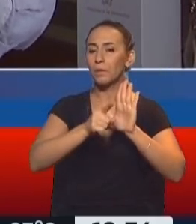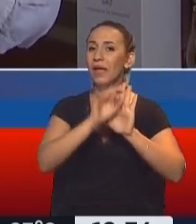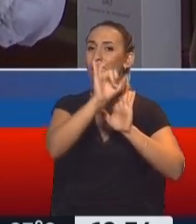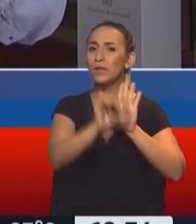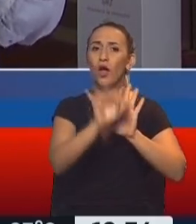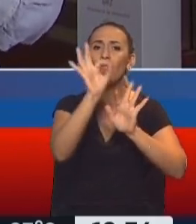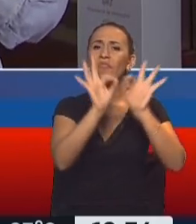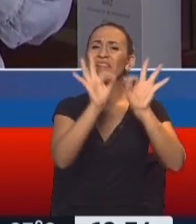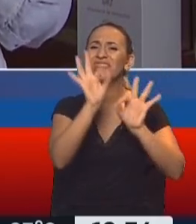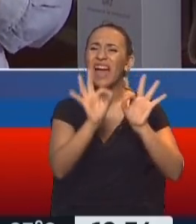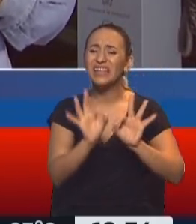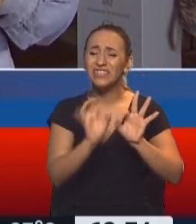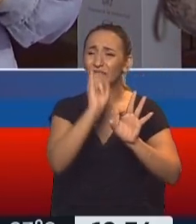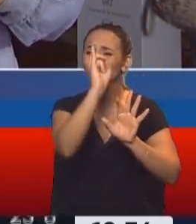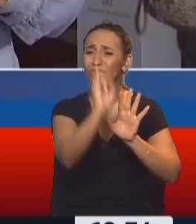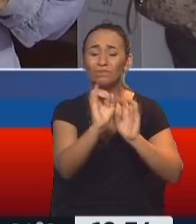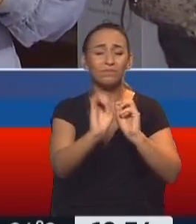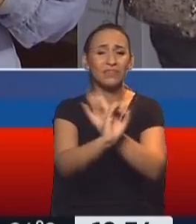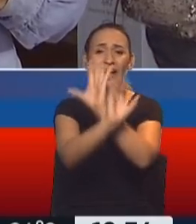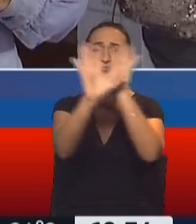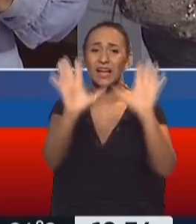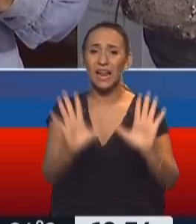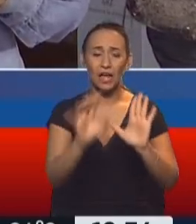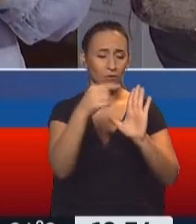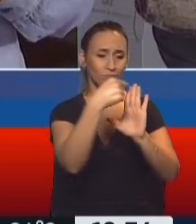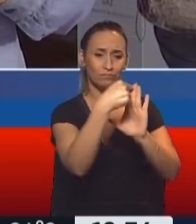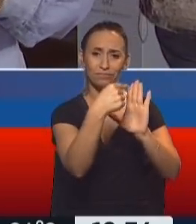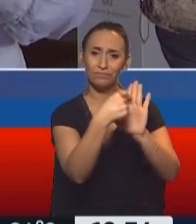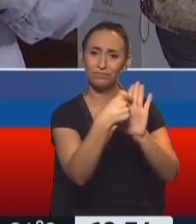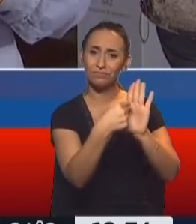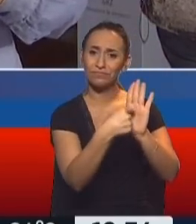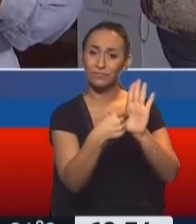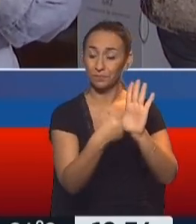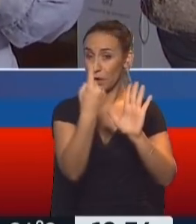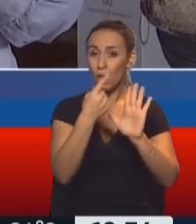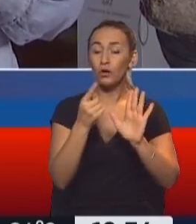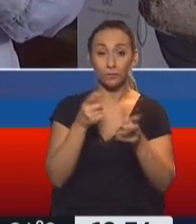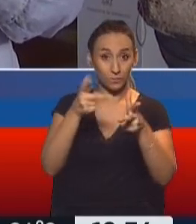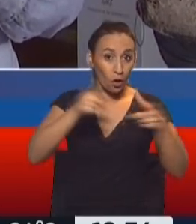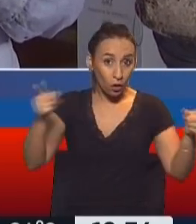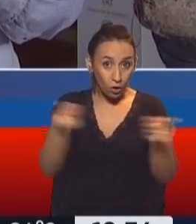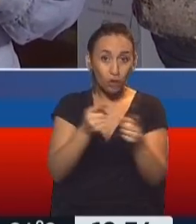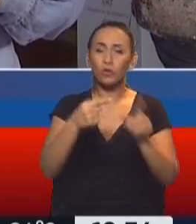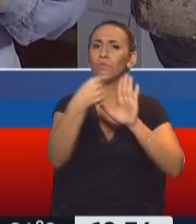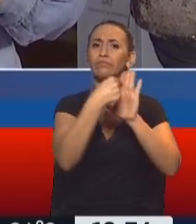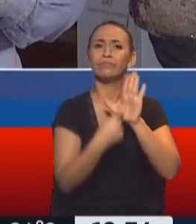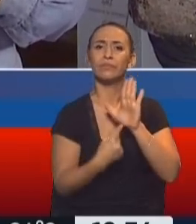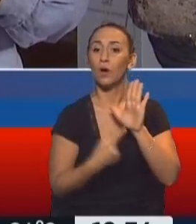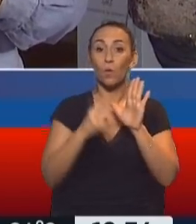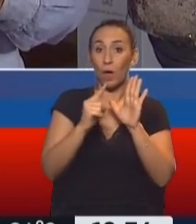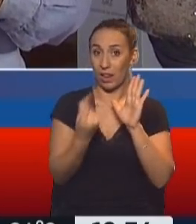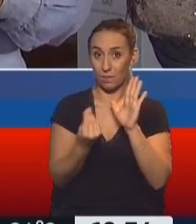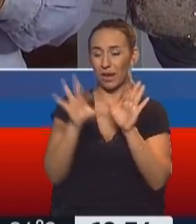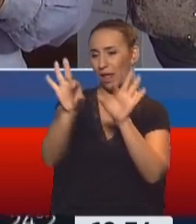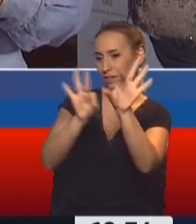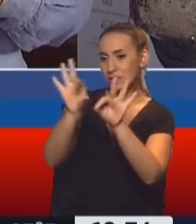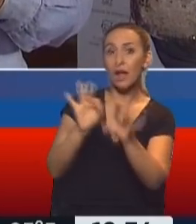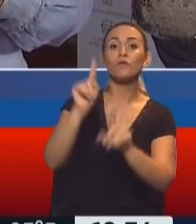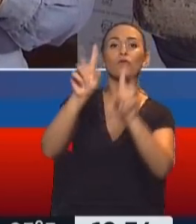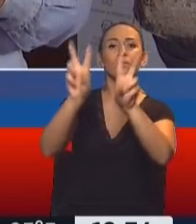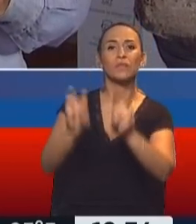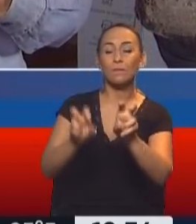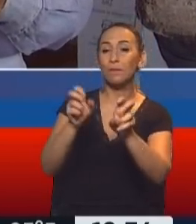en cada detalle genérico de esta ley de leyes. Un punteo rápido para señalar algunas de las cuestiones de las que